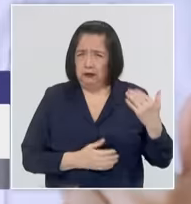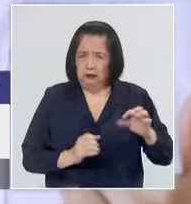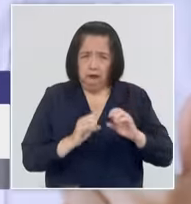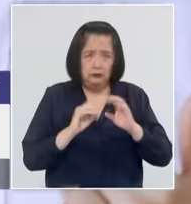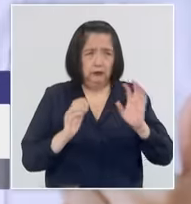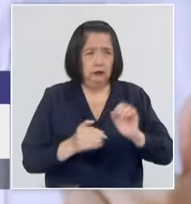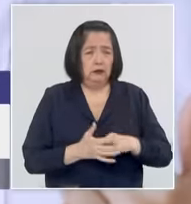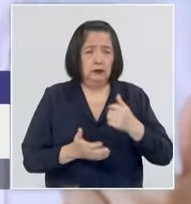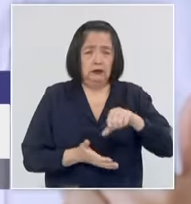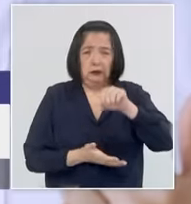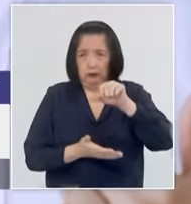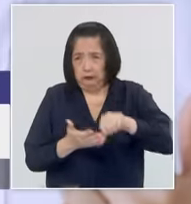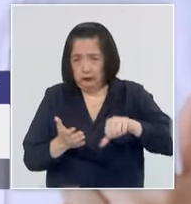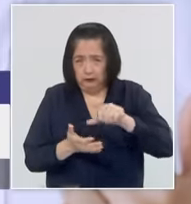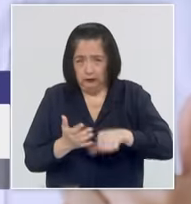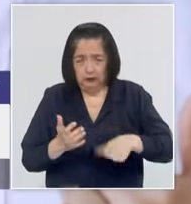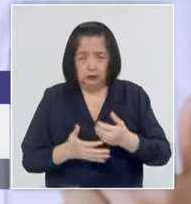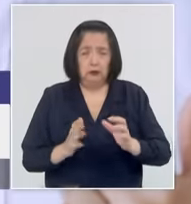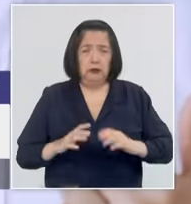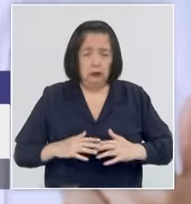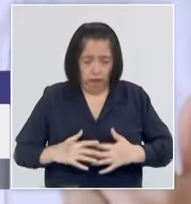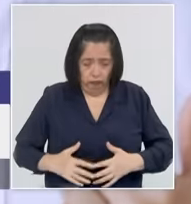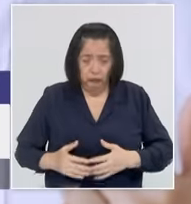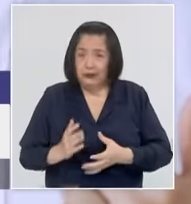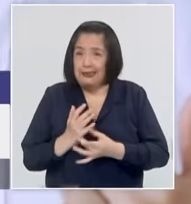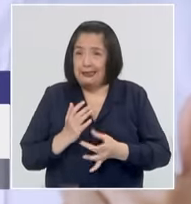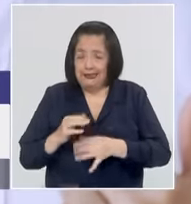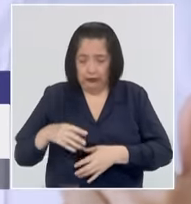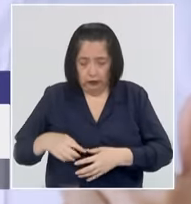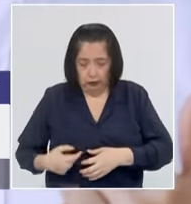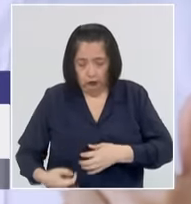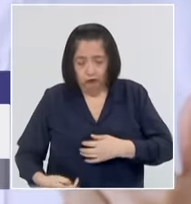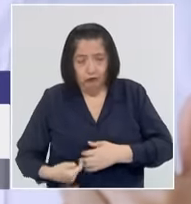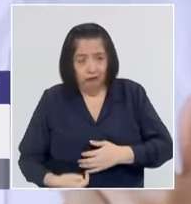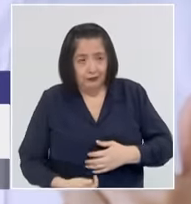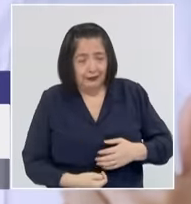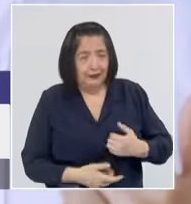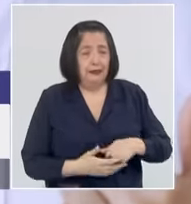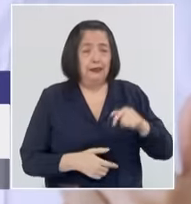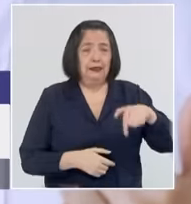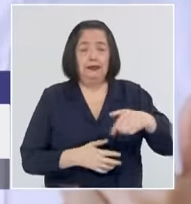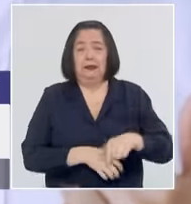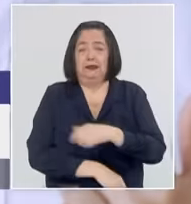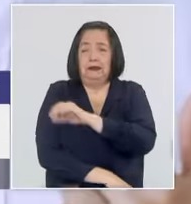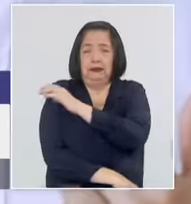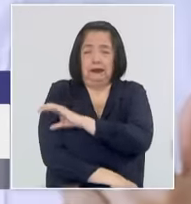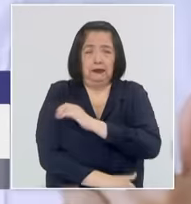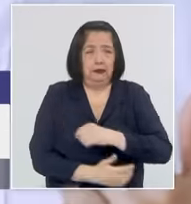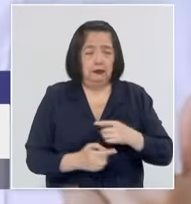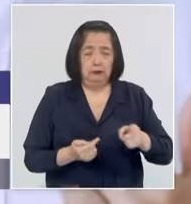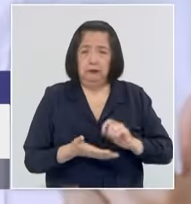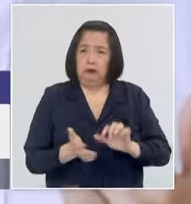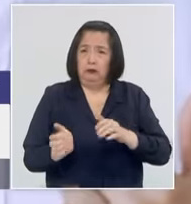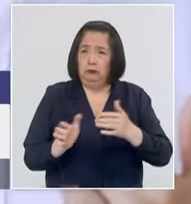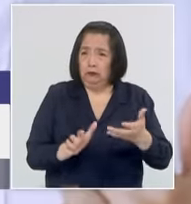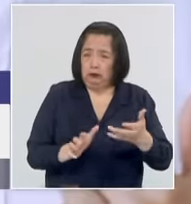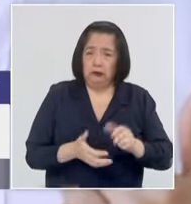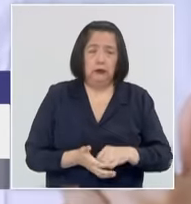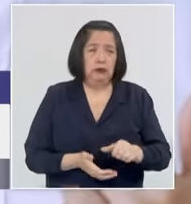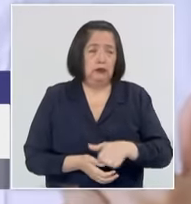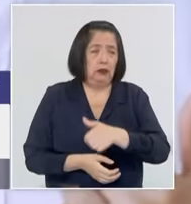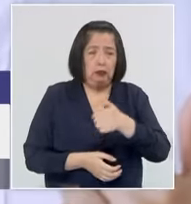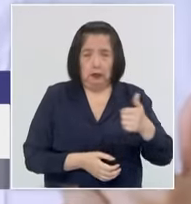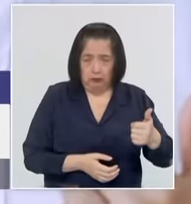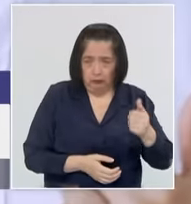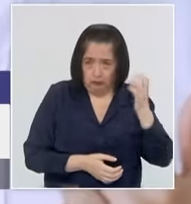La intervención, digamos, la lipoescultura fue realizada justamente en esta clínica. Sin embargo, la joven pierde la vida en el distrito